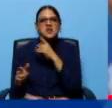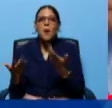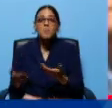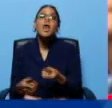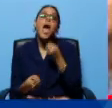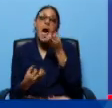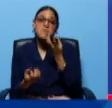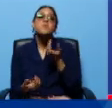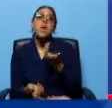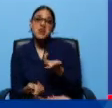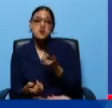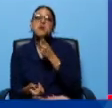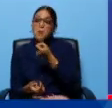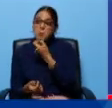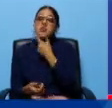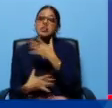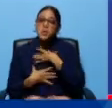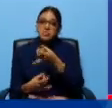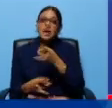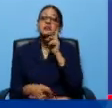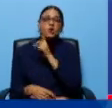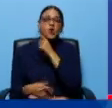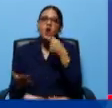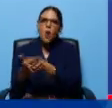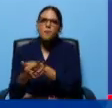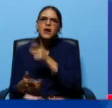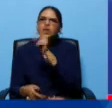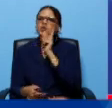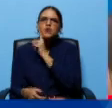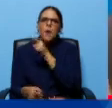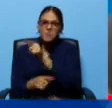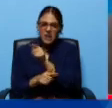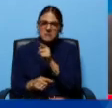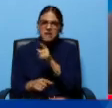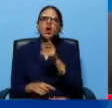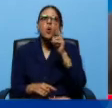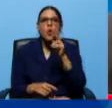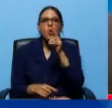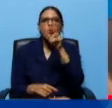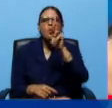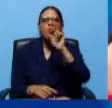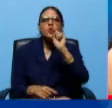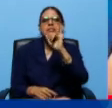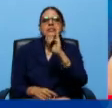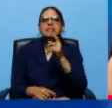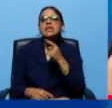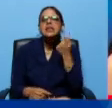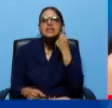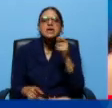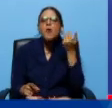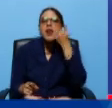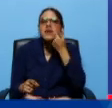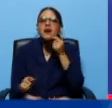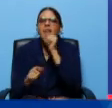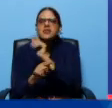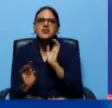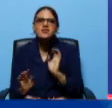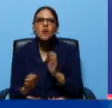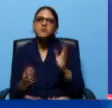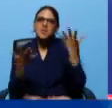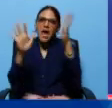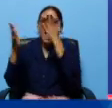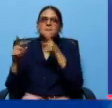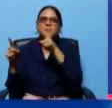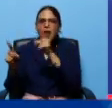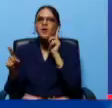bueno. Quedó bellísima. ¿Y gracias. Cómo te llaman a ti? ¿Urcimar? Ursi, me dice. Ursi. Bueno, Ursi, gracias. Vamos a darle un aplauso